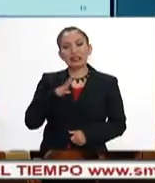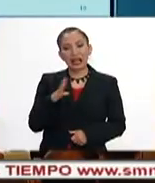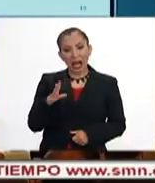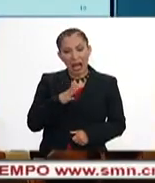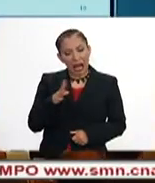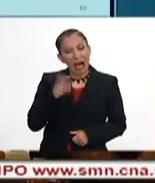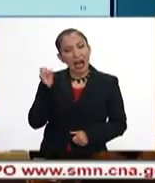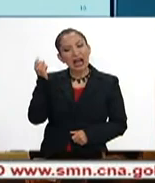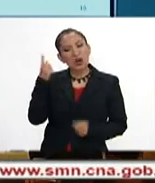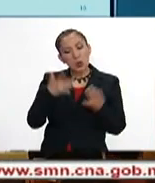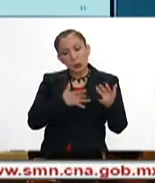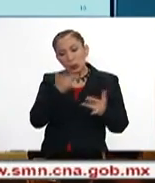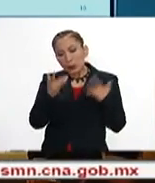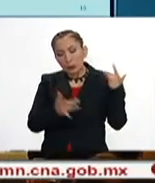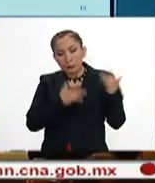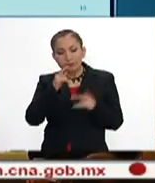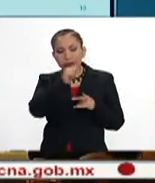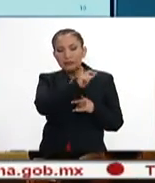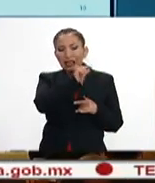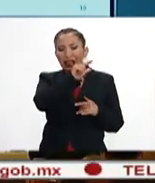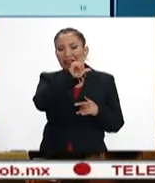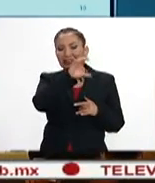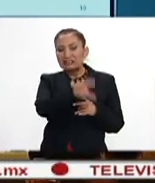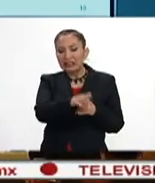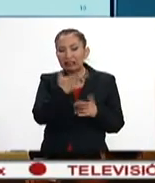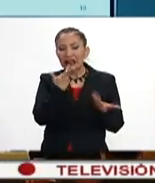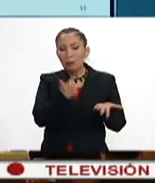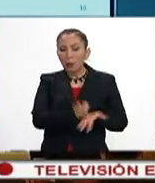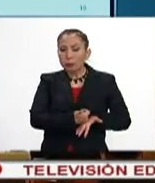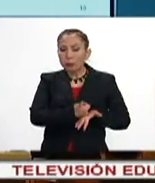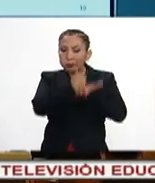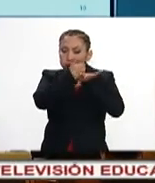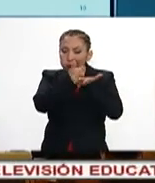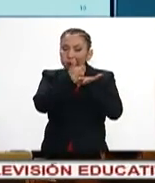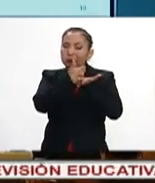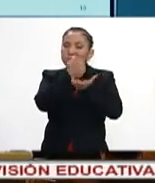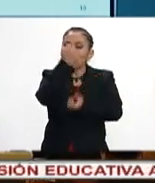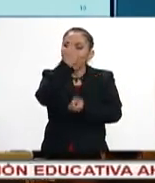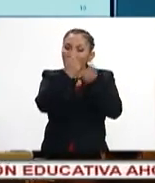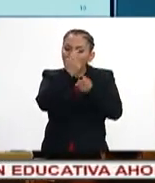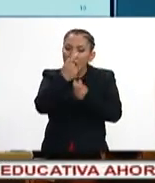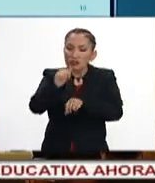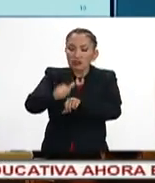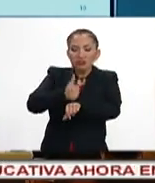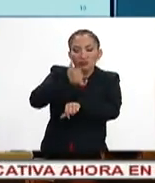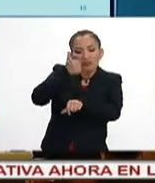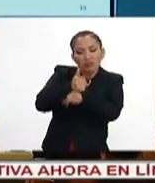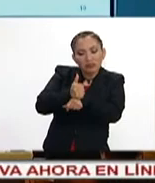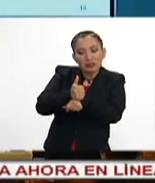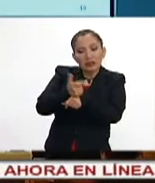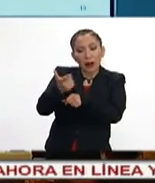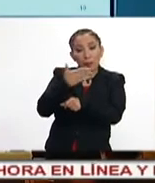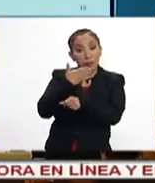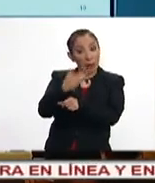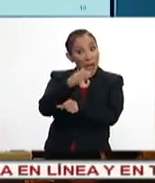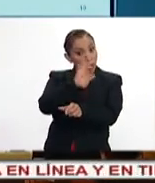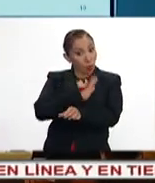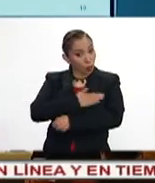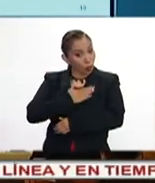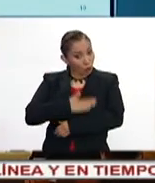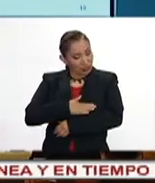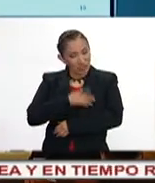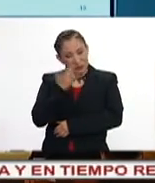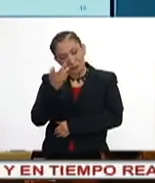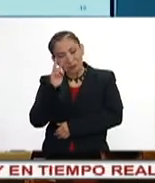Hay cierta percepción de que el tratado ha permitido cierta implementación que no ha sido tremendamente justa, y en